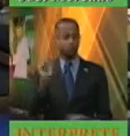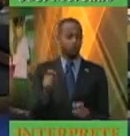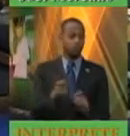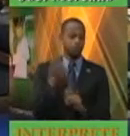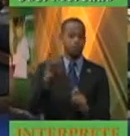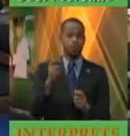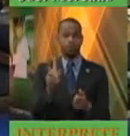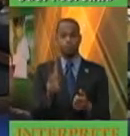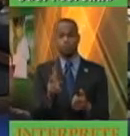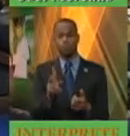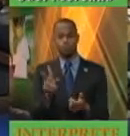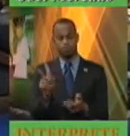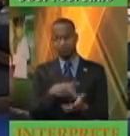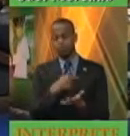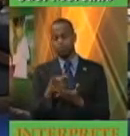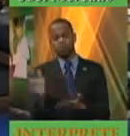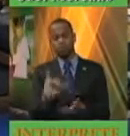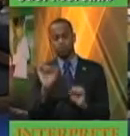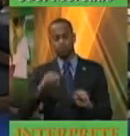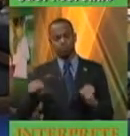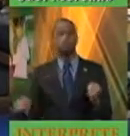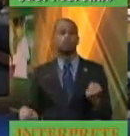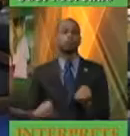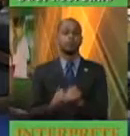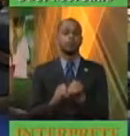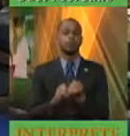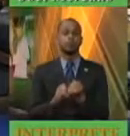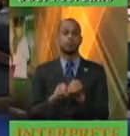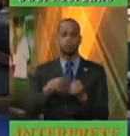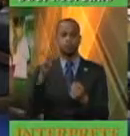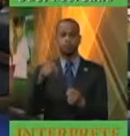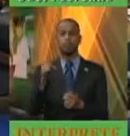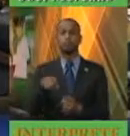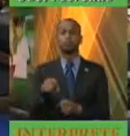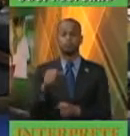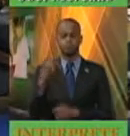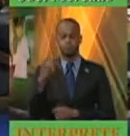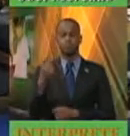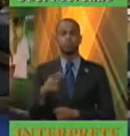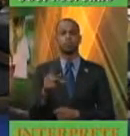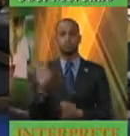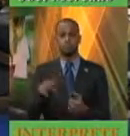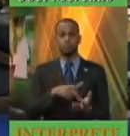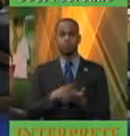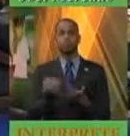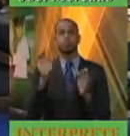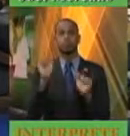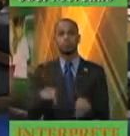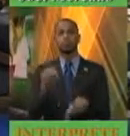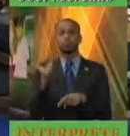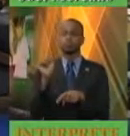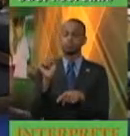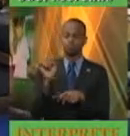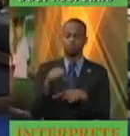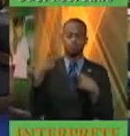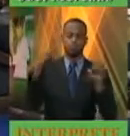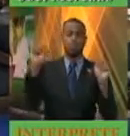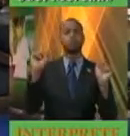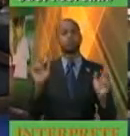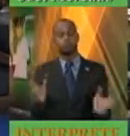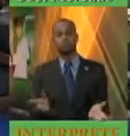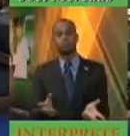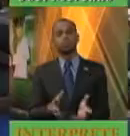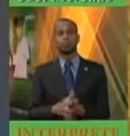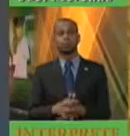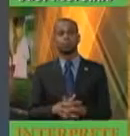nada. Claro, sí. Perdiendo también se gana. Sí, y la gente tiene que entender eso, que perdiendo también se gana. Dinos, José. Sí, y